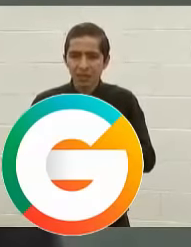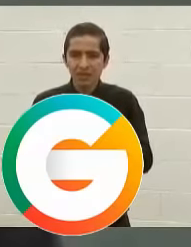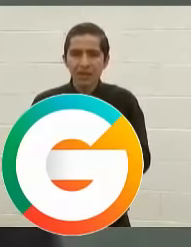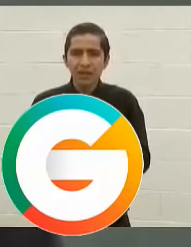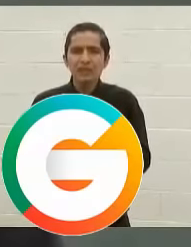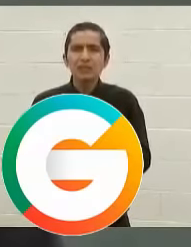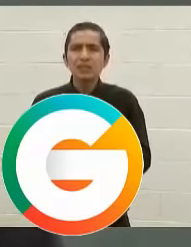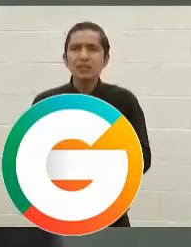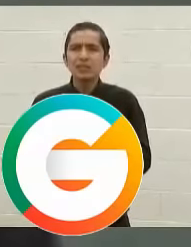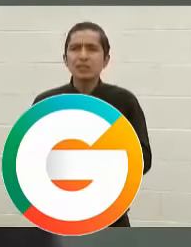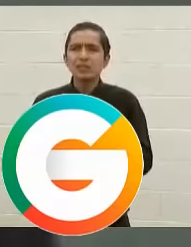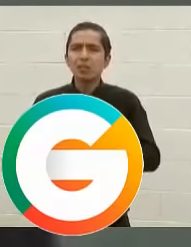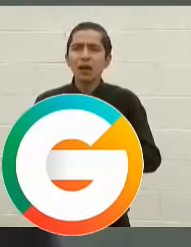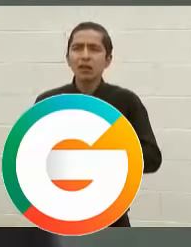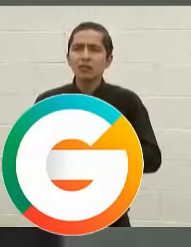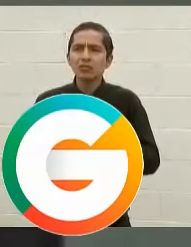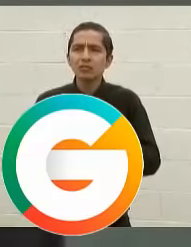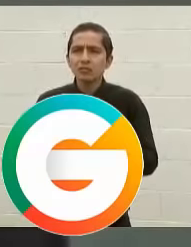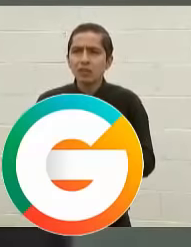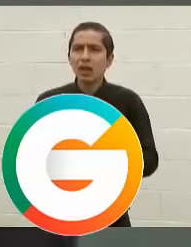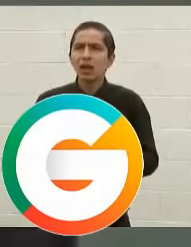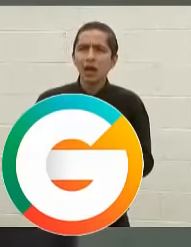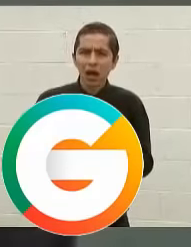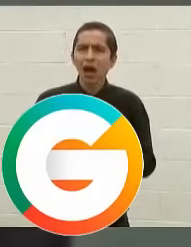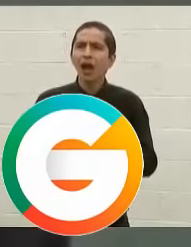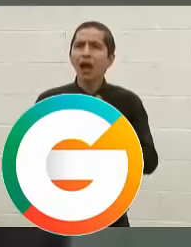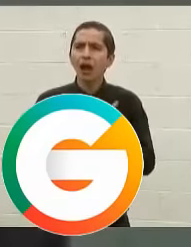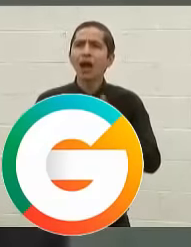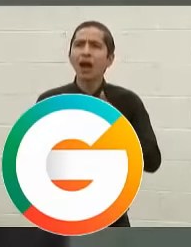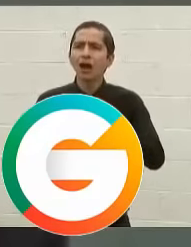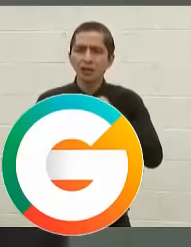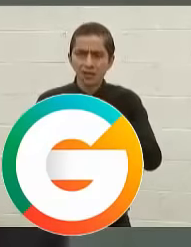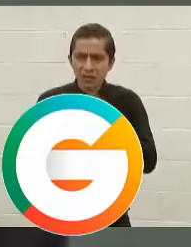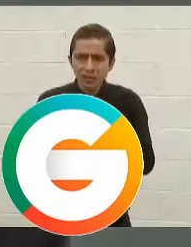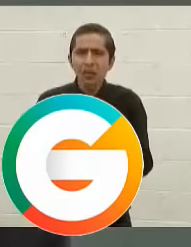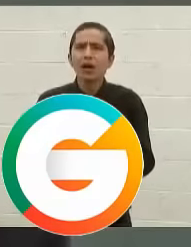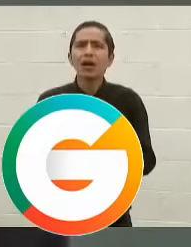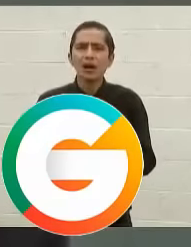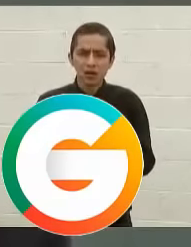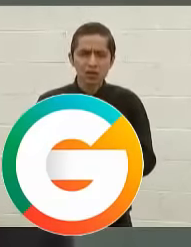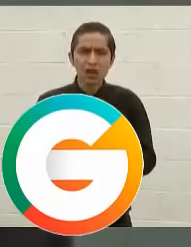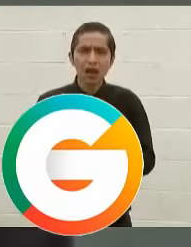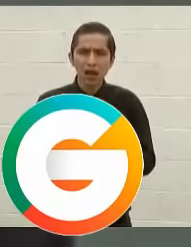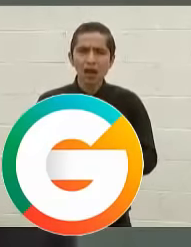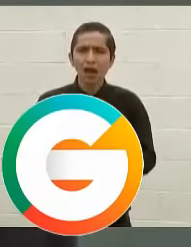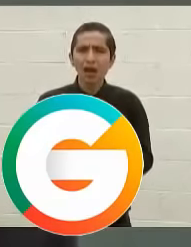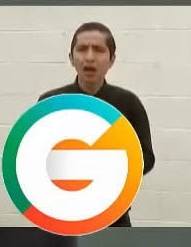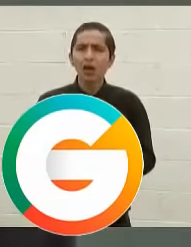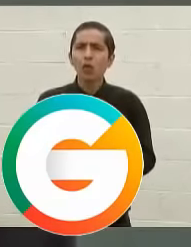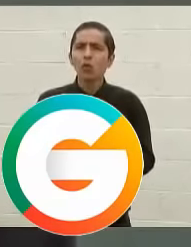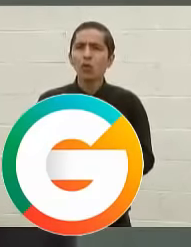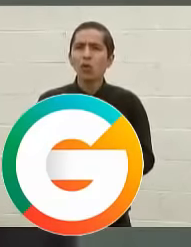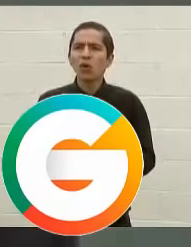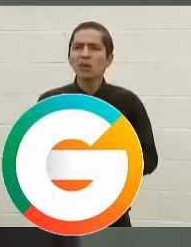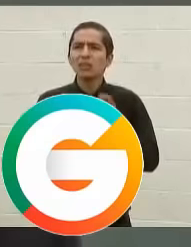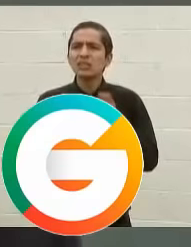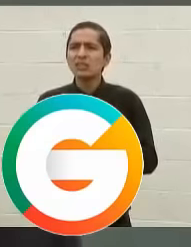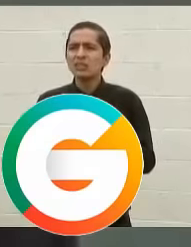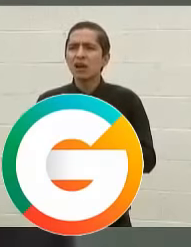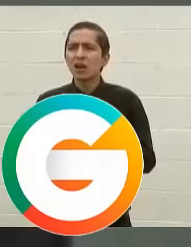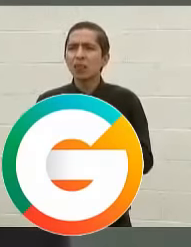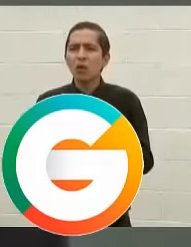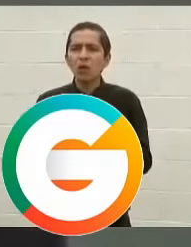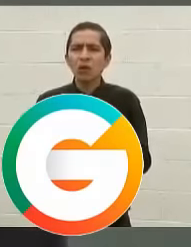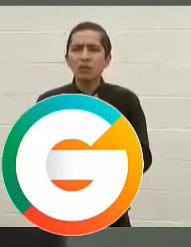semana se registró una eventual